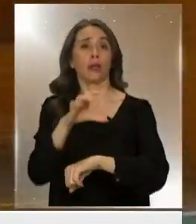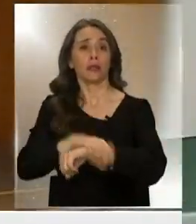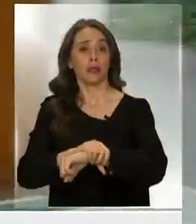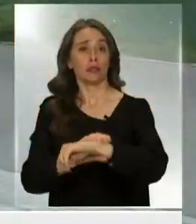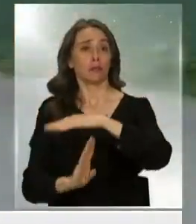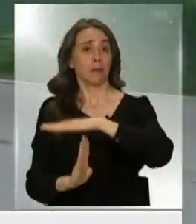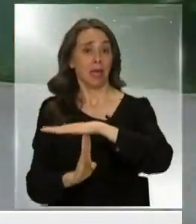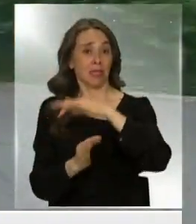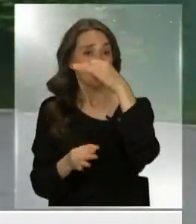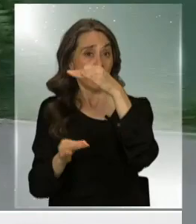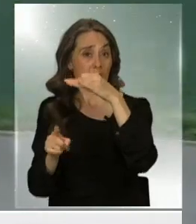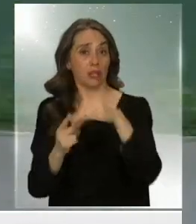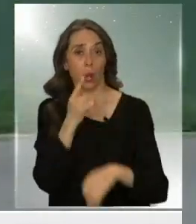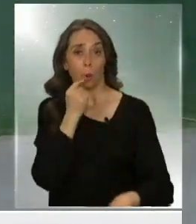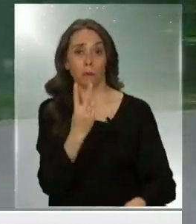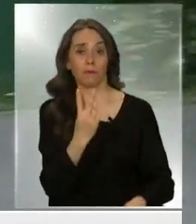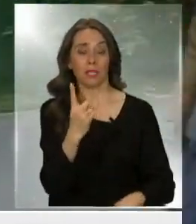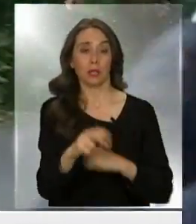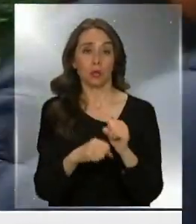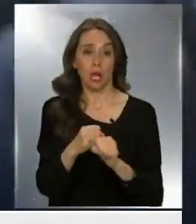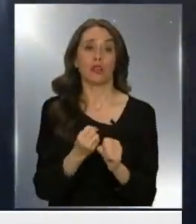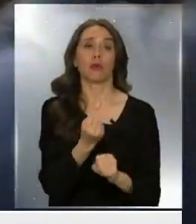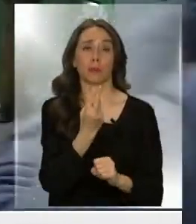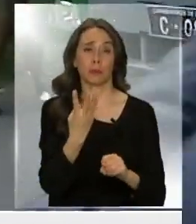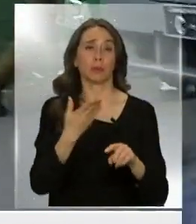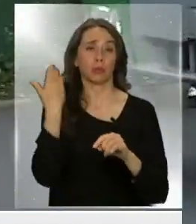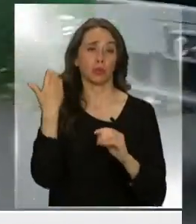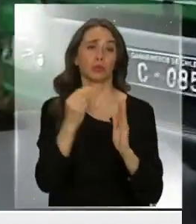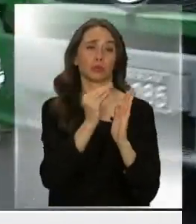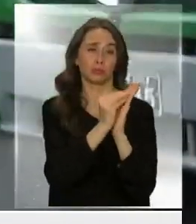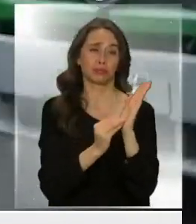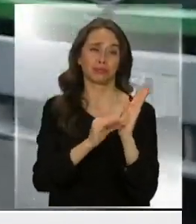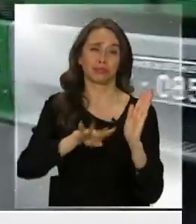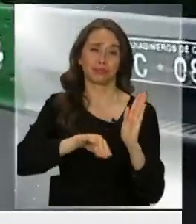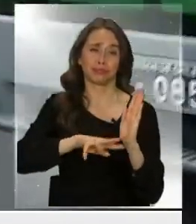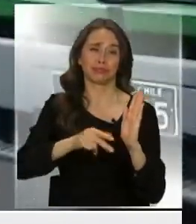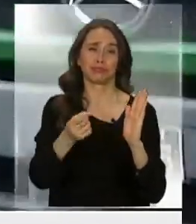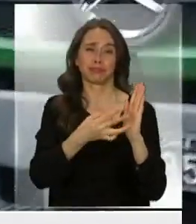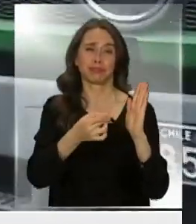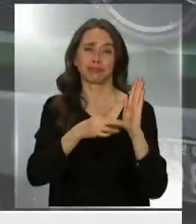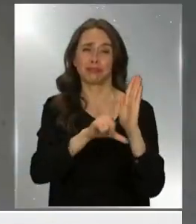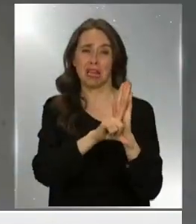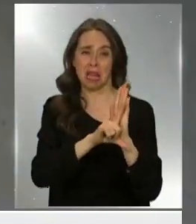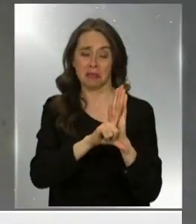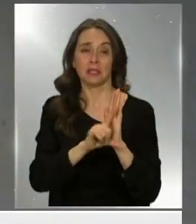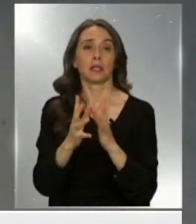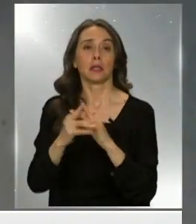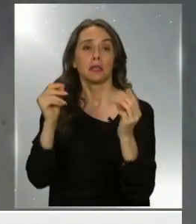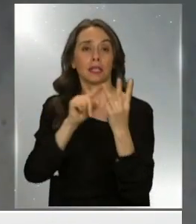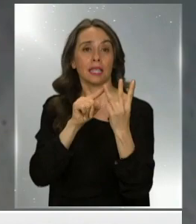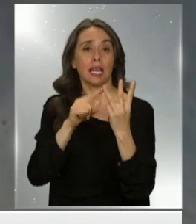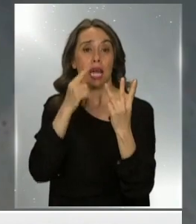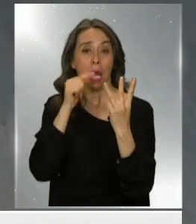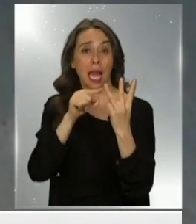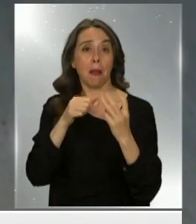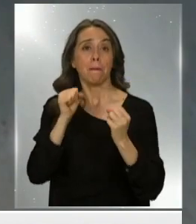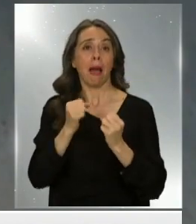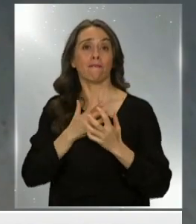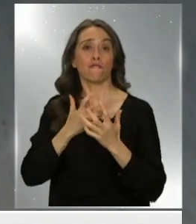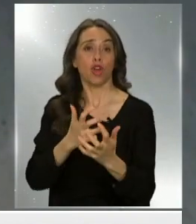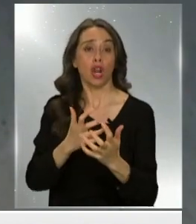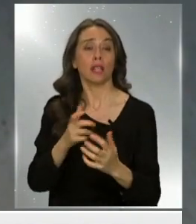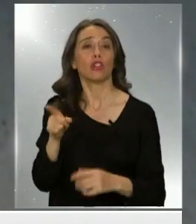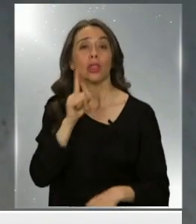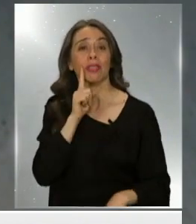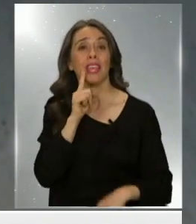y de un sujeto de 21 años también con varios delitos a cuestas quien permanece prófugo es el más violento de los tres y